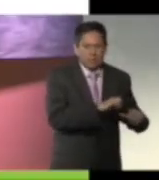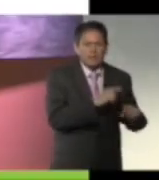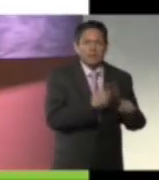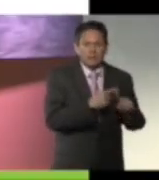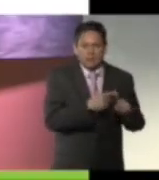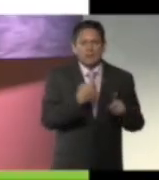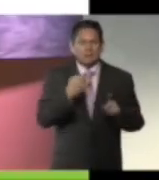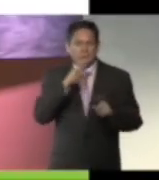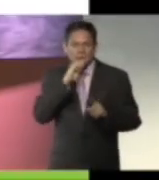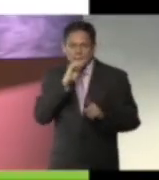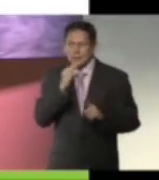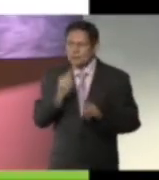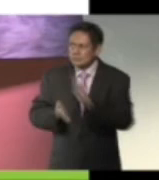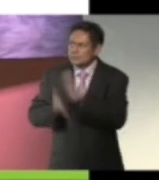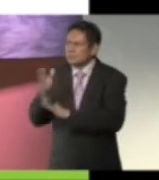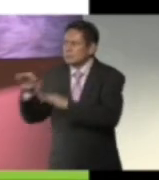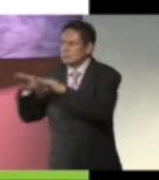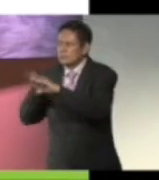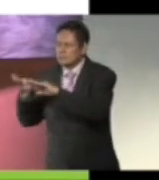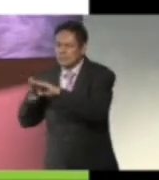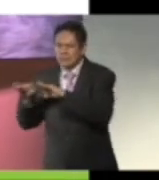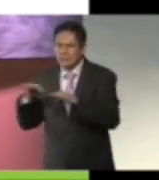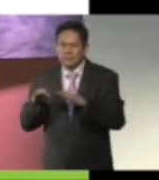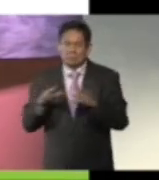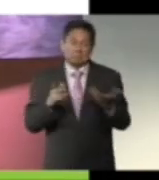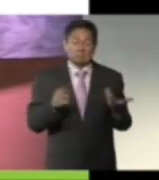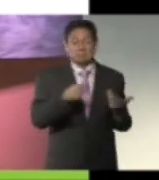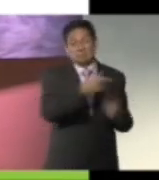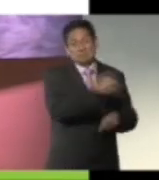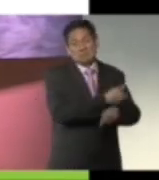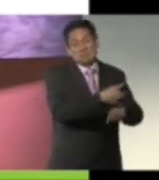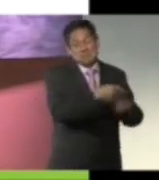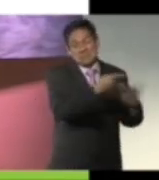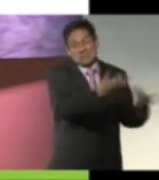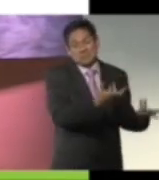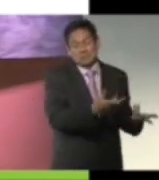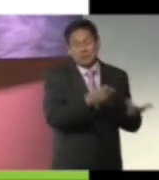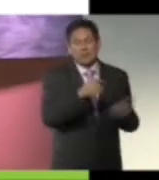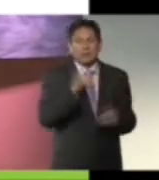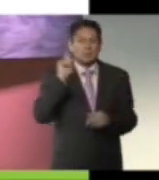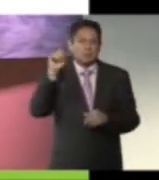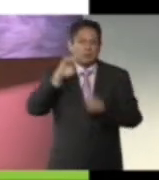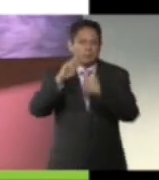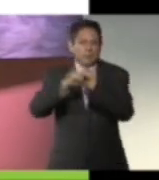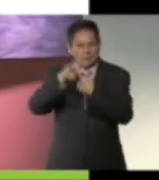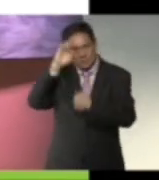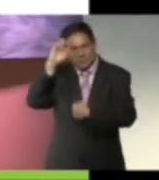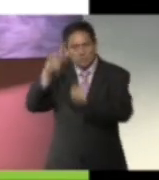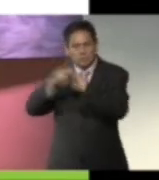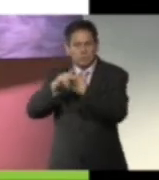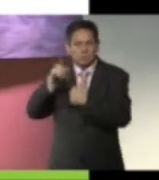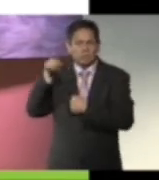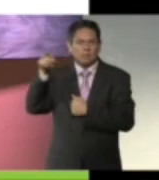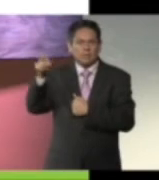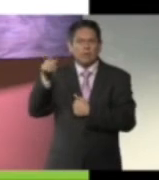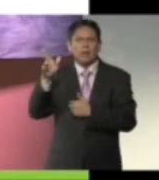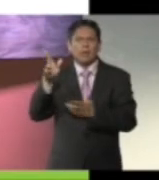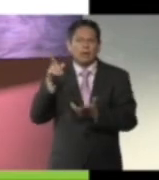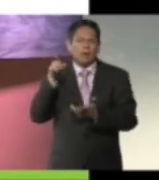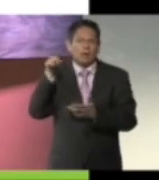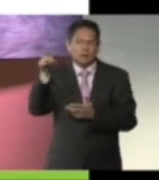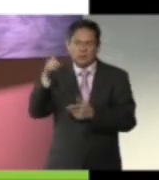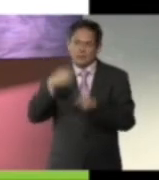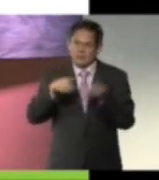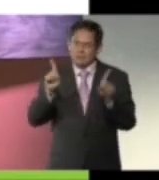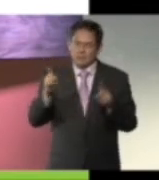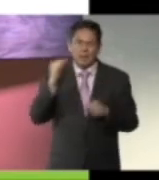familiares y locales. A nosotros se nos ocurre, cosa que en pocos países europeos podría ser, dejar a nuestros hijos hasta con la vecina, con la hermana, con